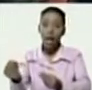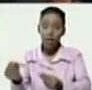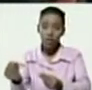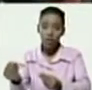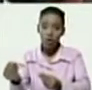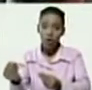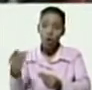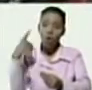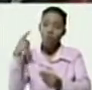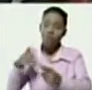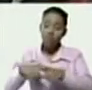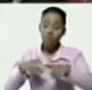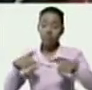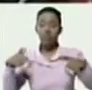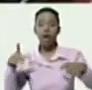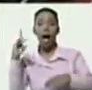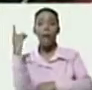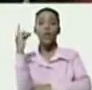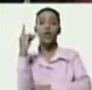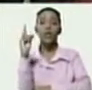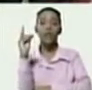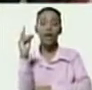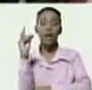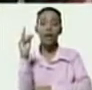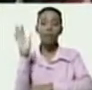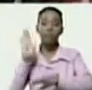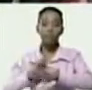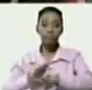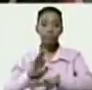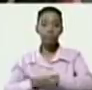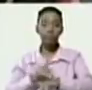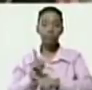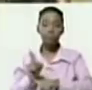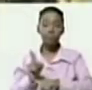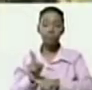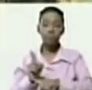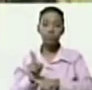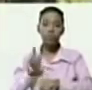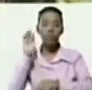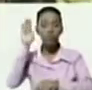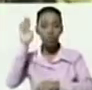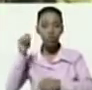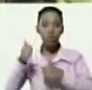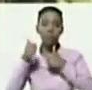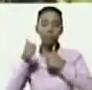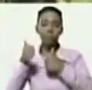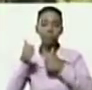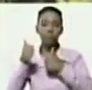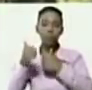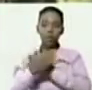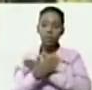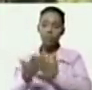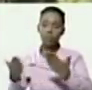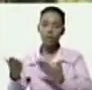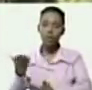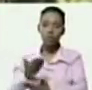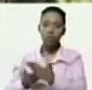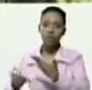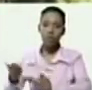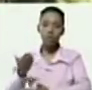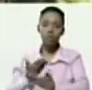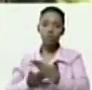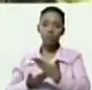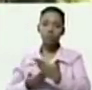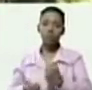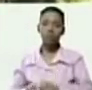Bolivia y que por tanto lo merecerán, es el premio a sus servicios.